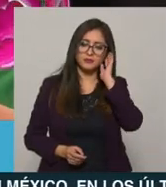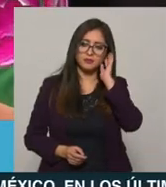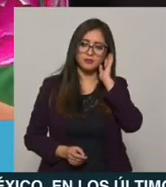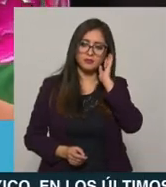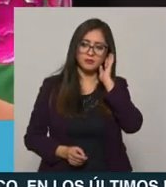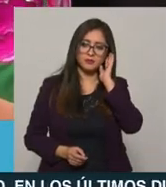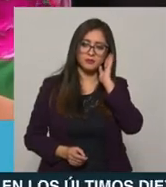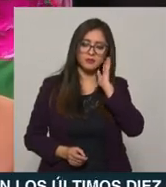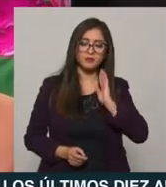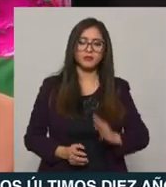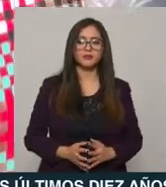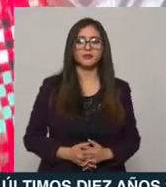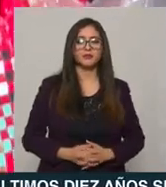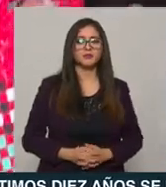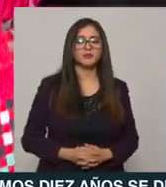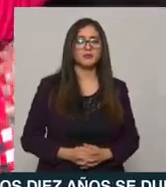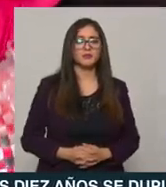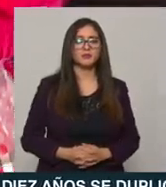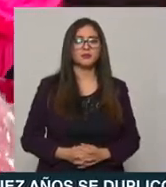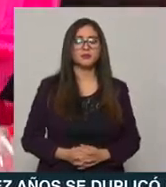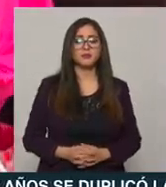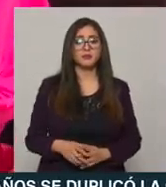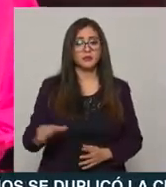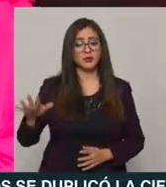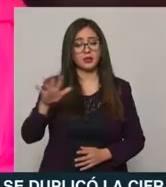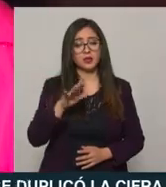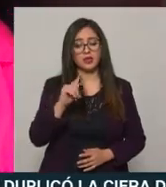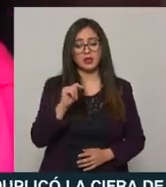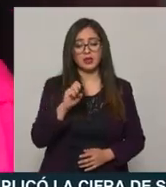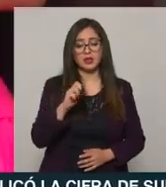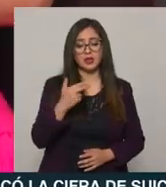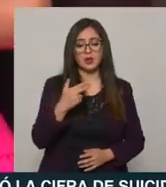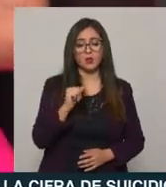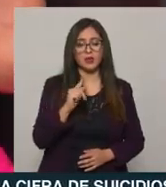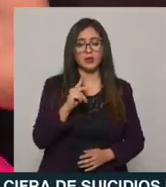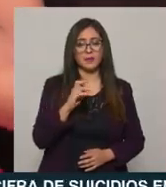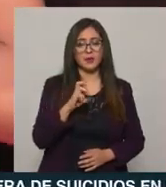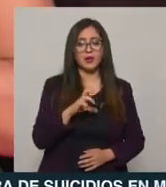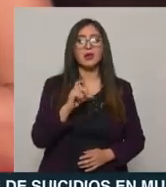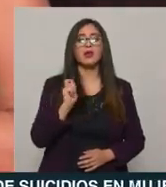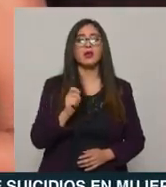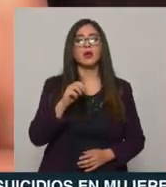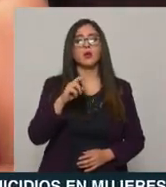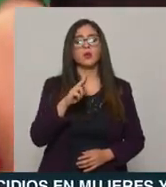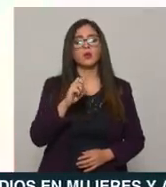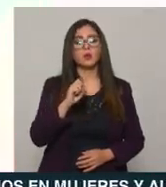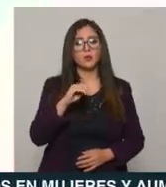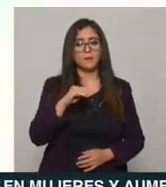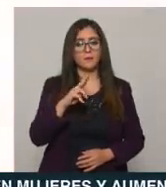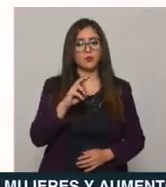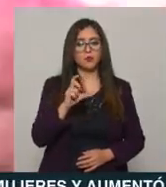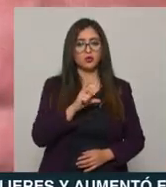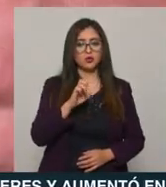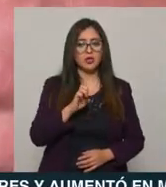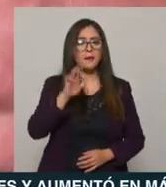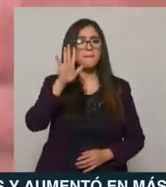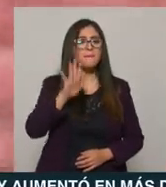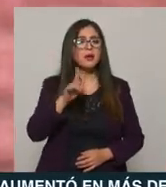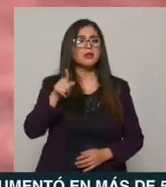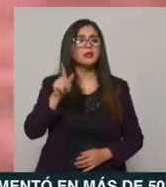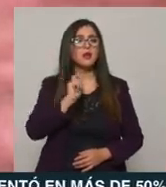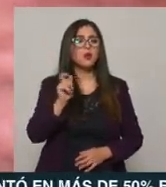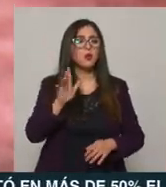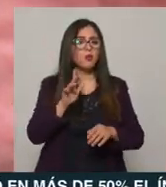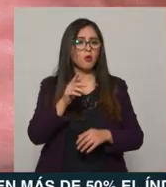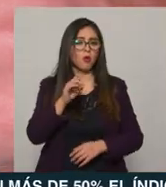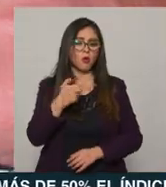en mi hermoso Istmo de Tehuantepec, Muxe es como aquí en México, homosexual.